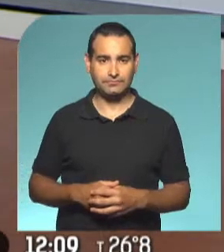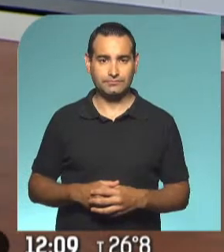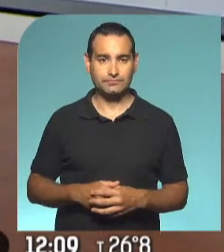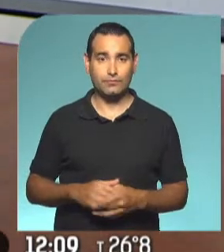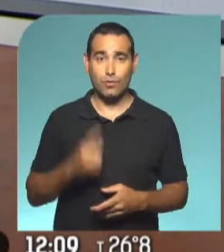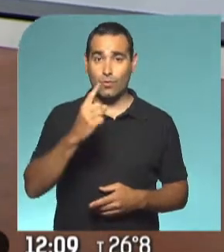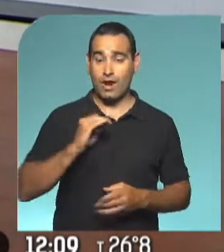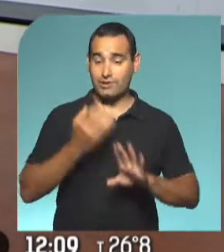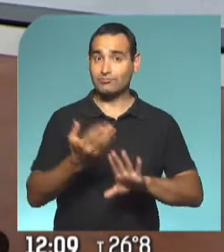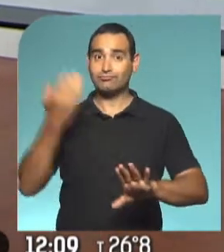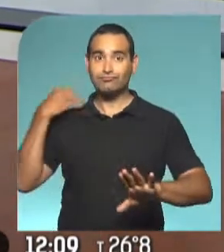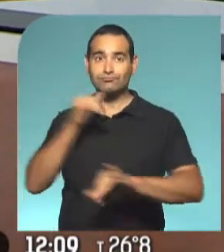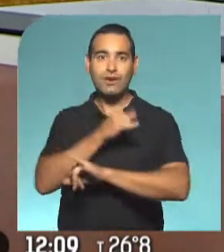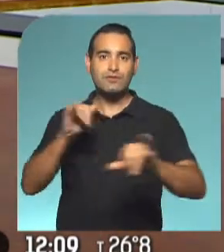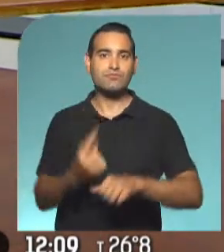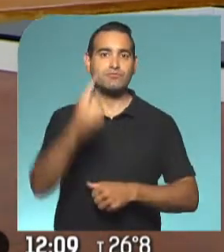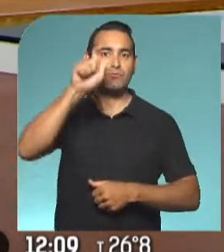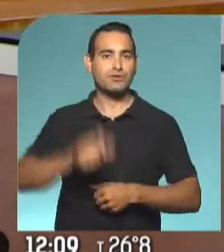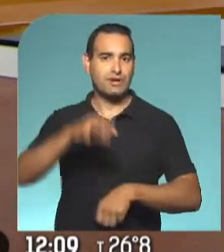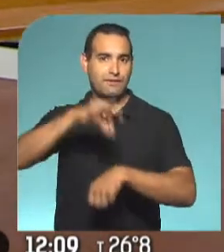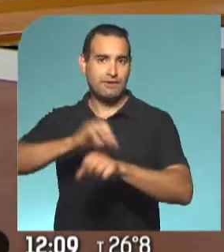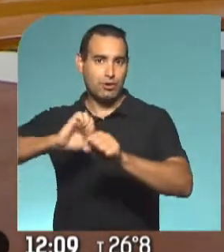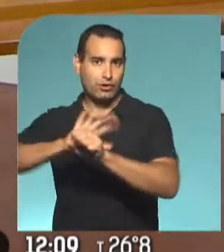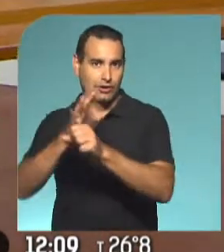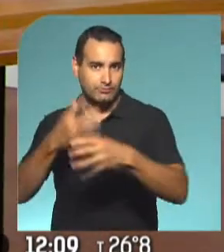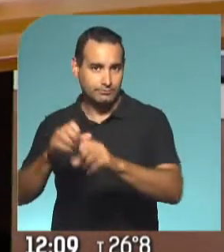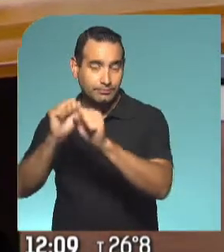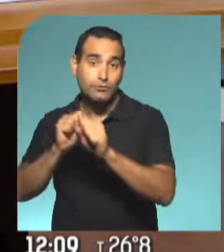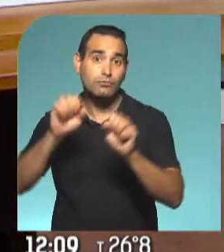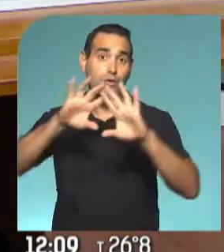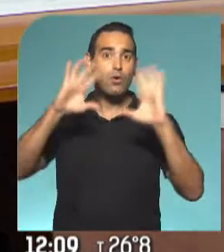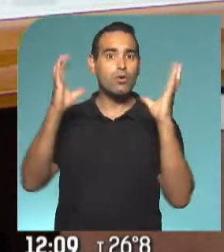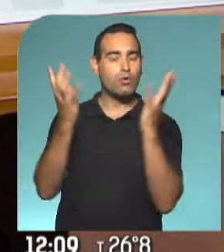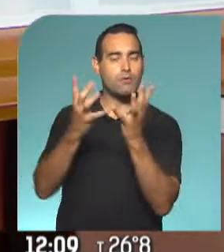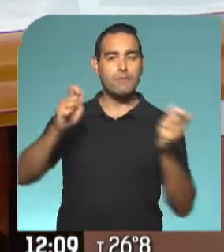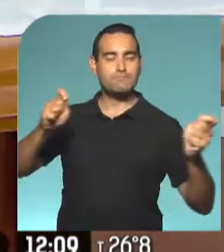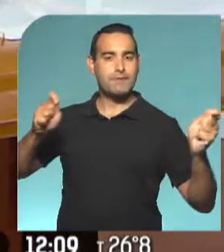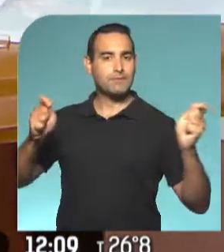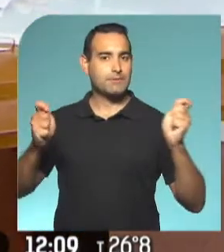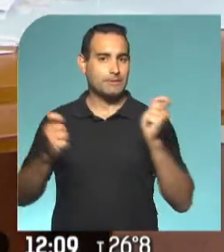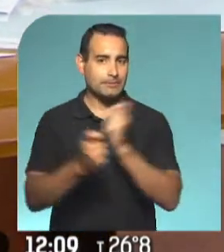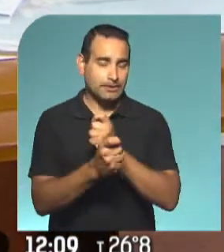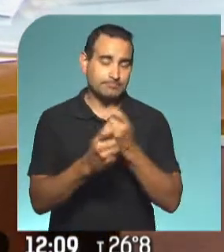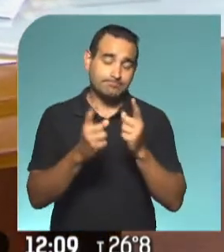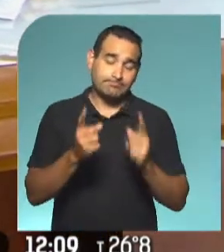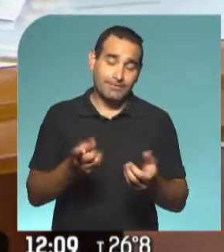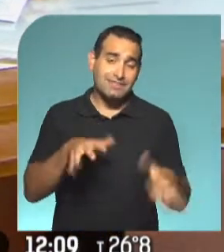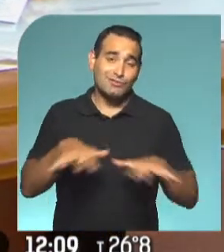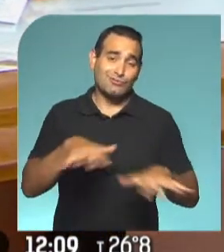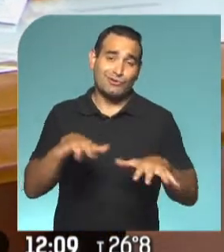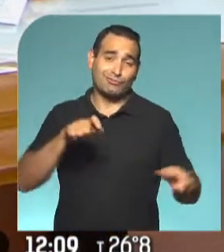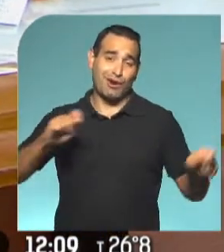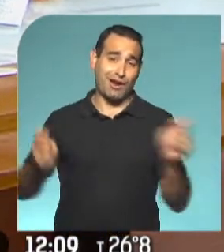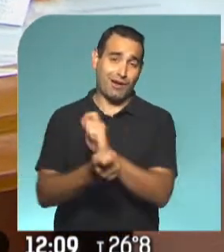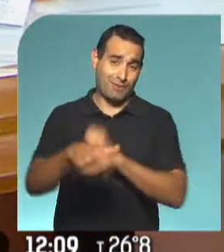Hace un año conocíamos el primer caso de coronavirus en la República Argentina. El mundo había empezado a cambiar y también, obviamente, la realidad en